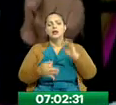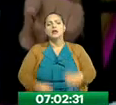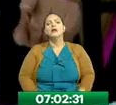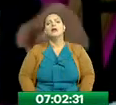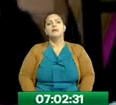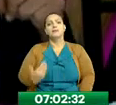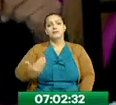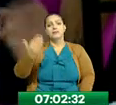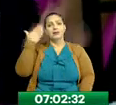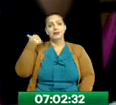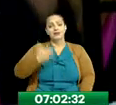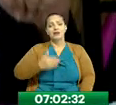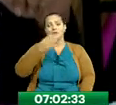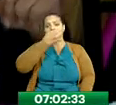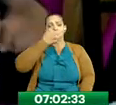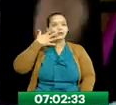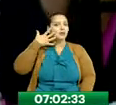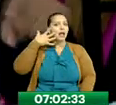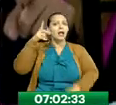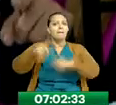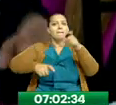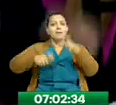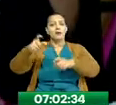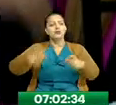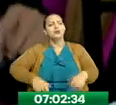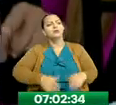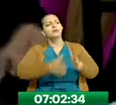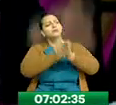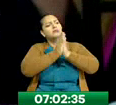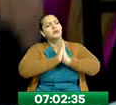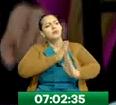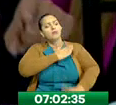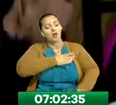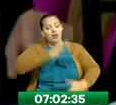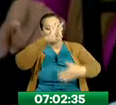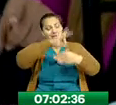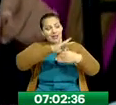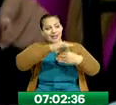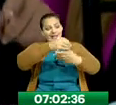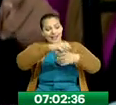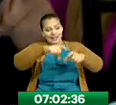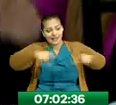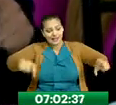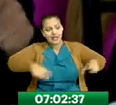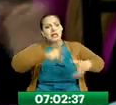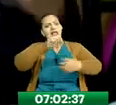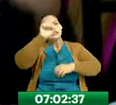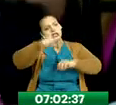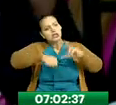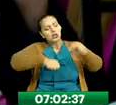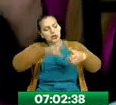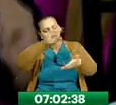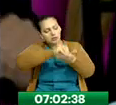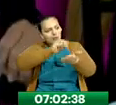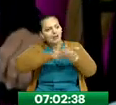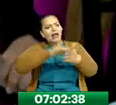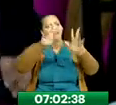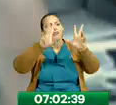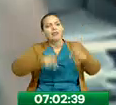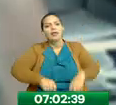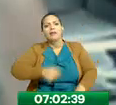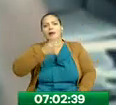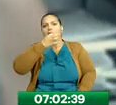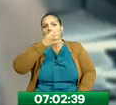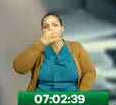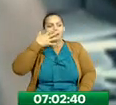el juez electoral que determina la reparación de los derechos del colectivo Yasunidos y los mecanismos de reparación.